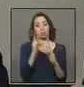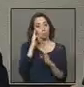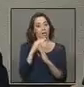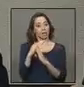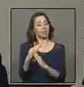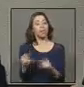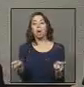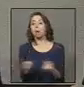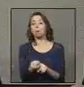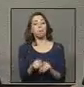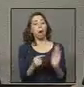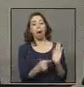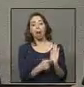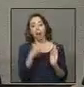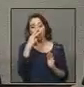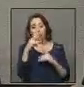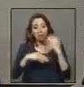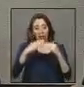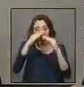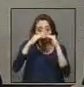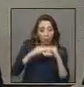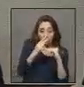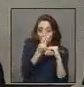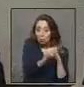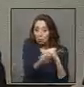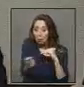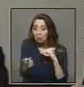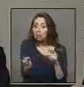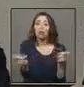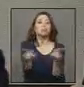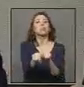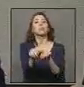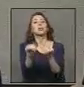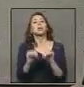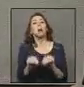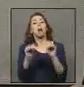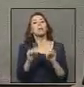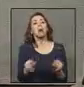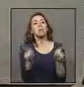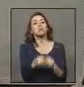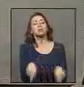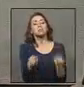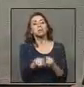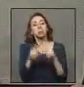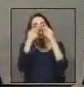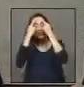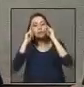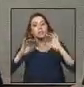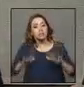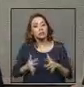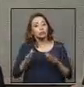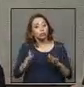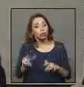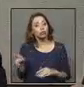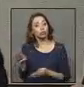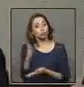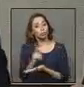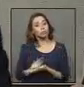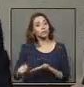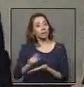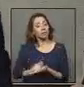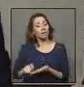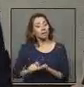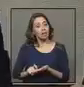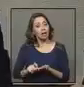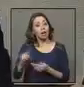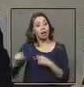evitarlo, pero que en la práctica esto sigue ocurriendo de la misma manera pese a los esfuerzos que ha hecho esta subsecretaría